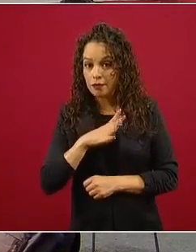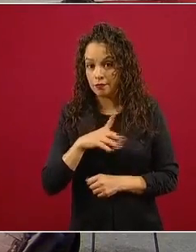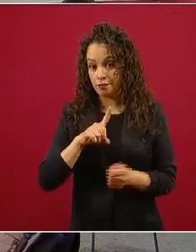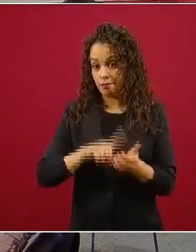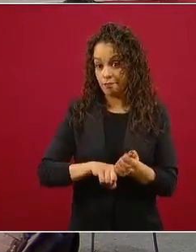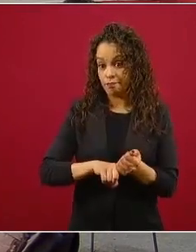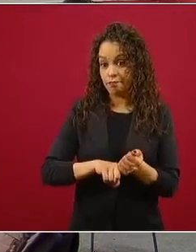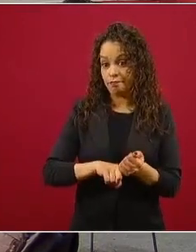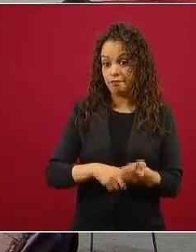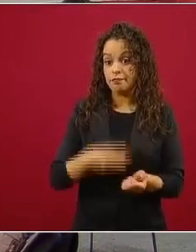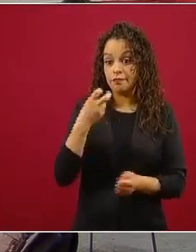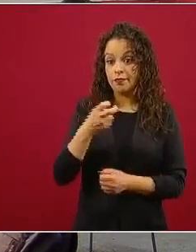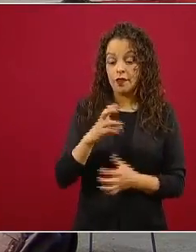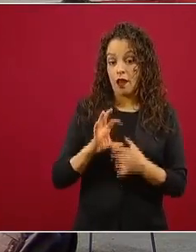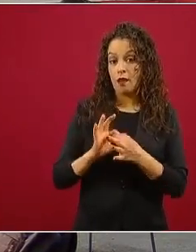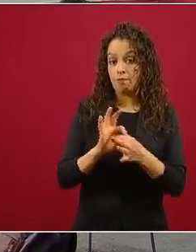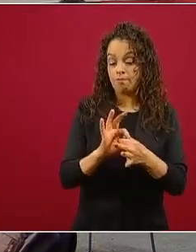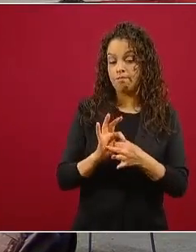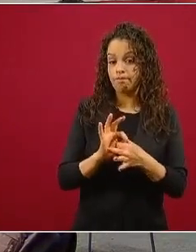Por lo que corresponde al Ejecutivo,